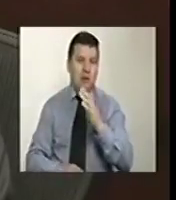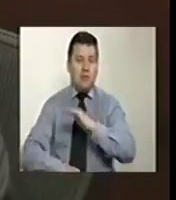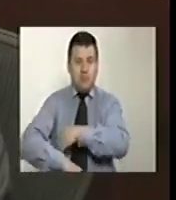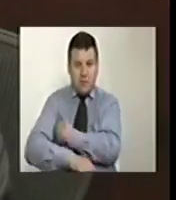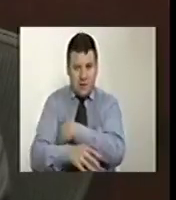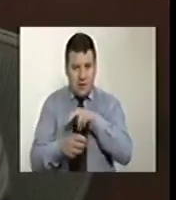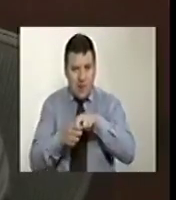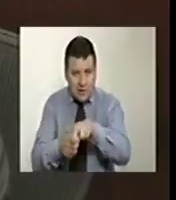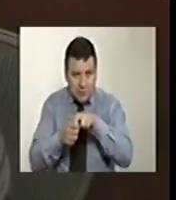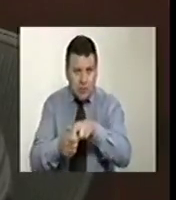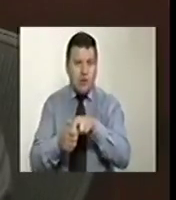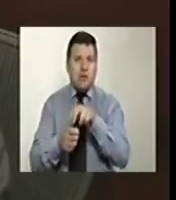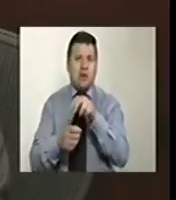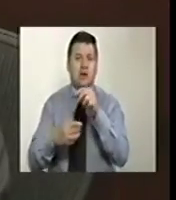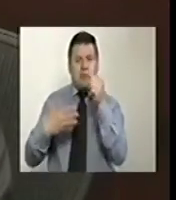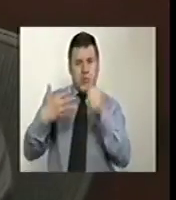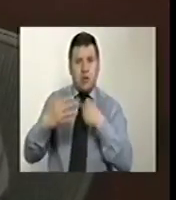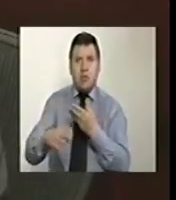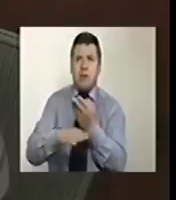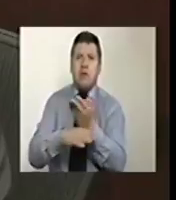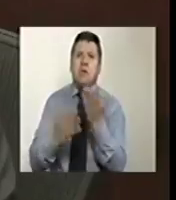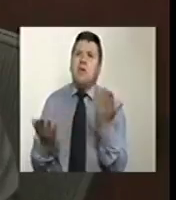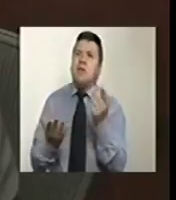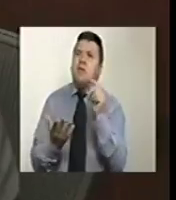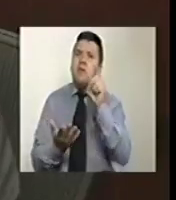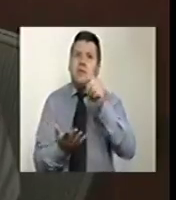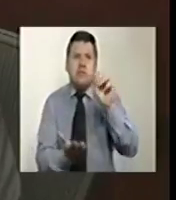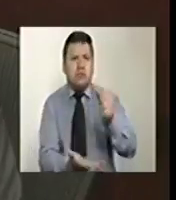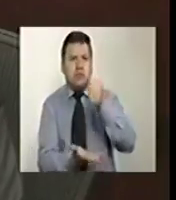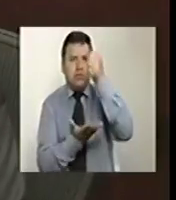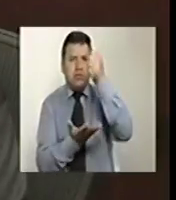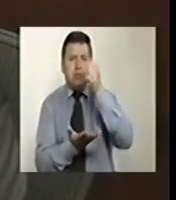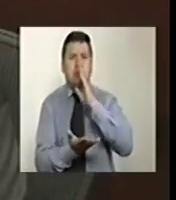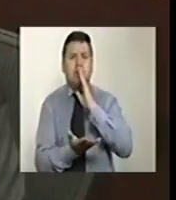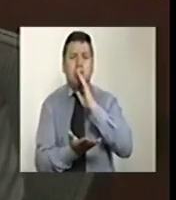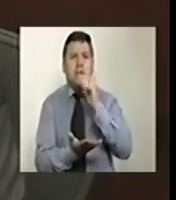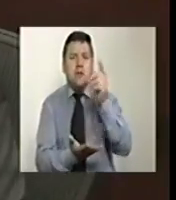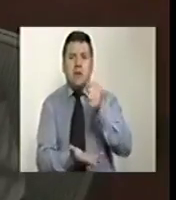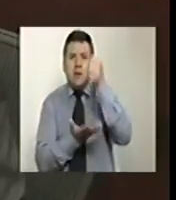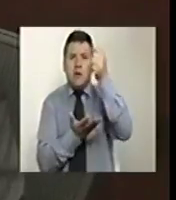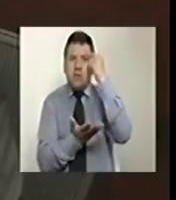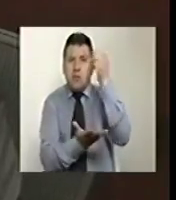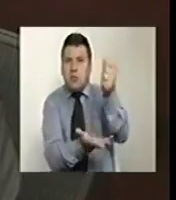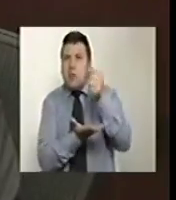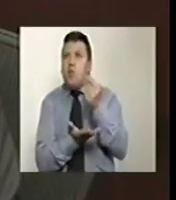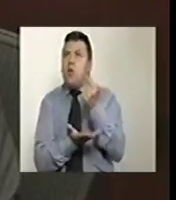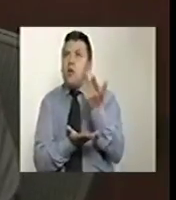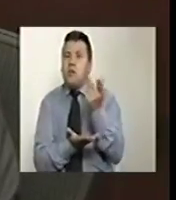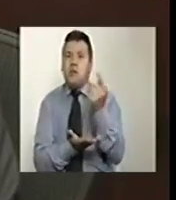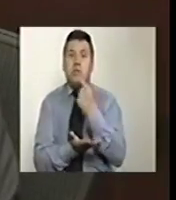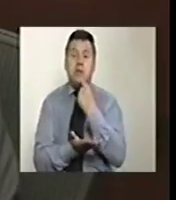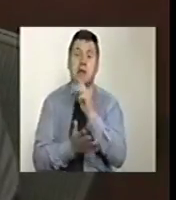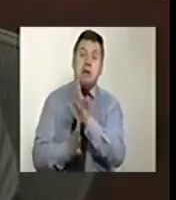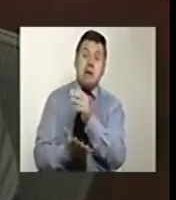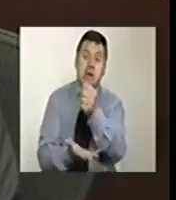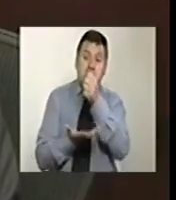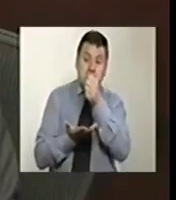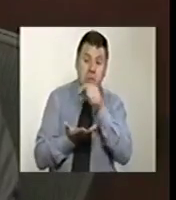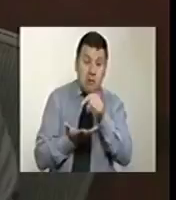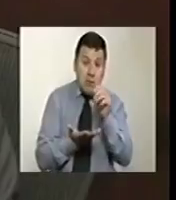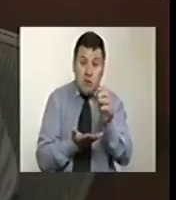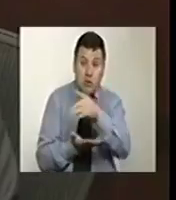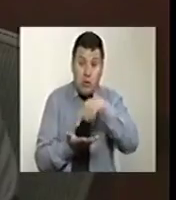Transporte para que aclararan cuánto era el dinero que el ministro de Hacienda iría a destinar, porque dijo que en esa partida